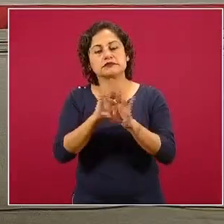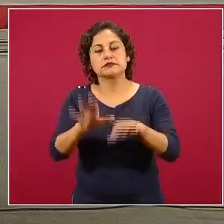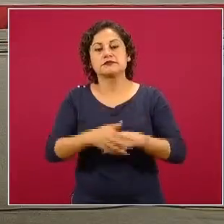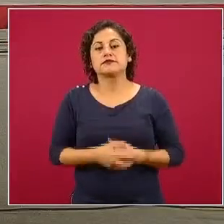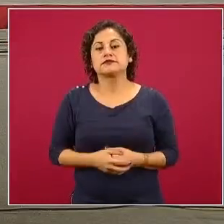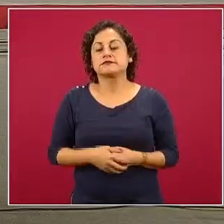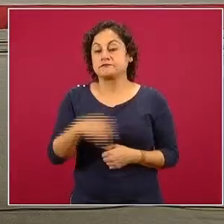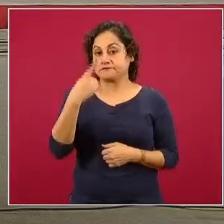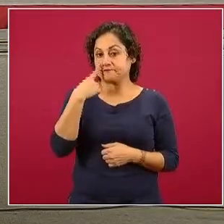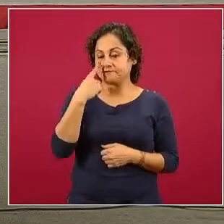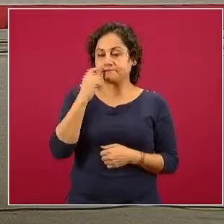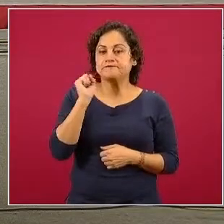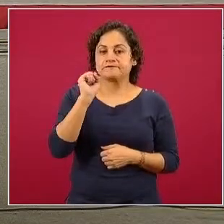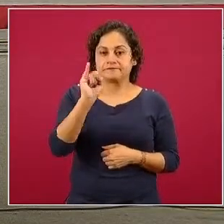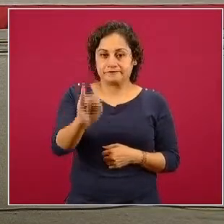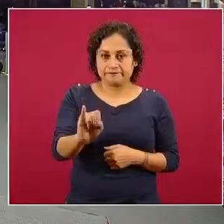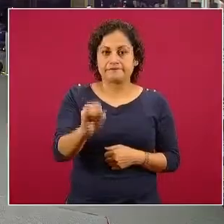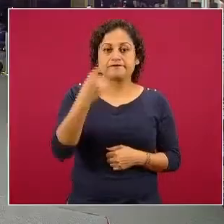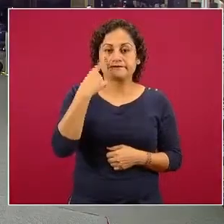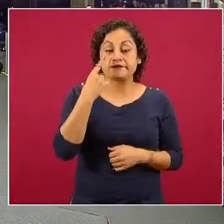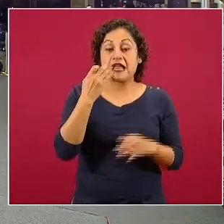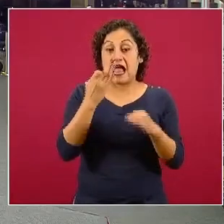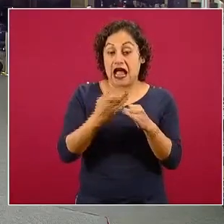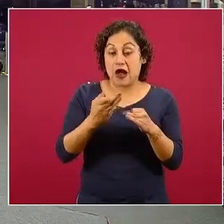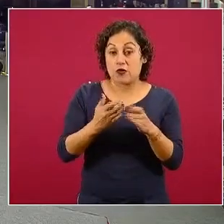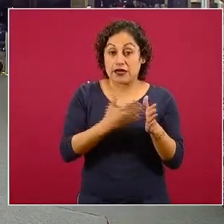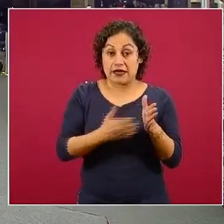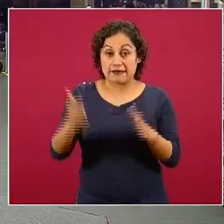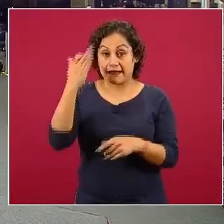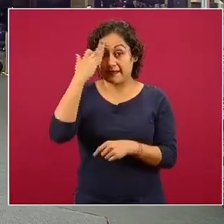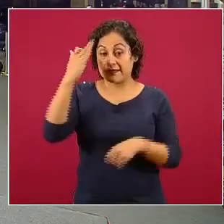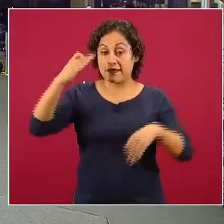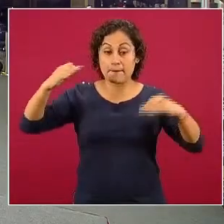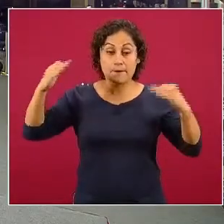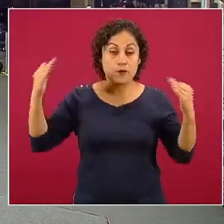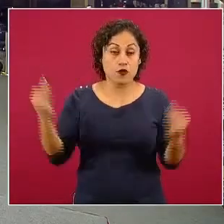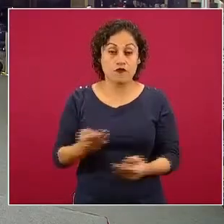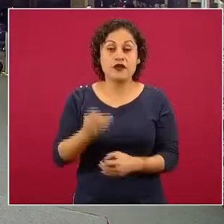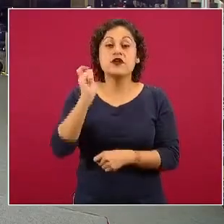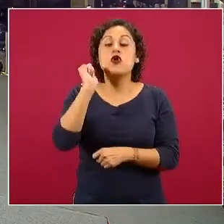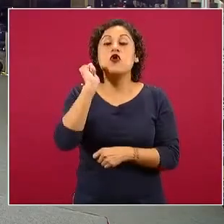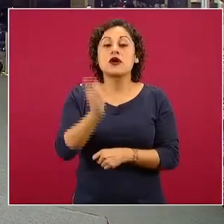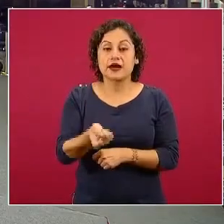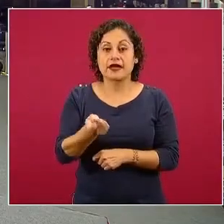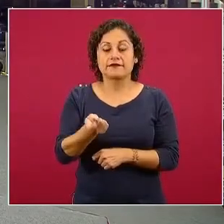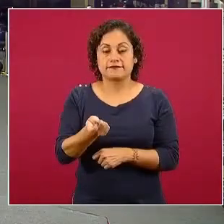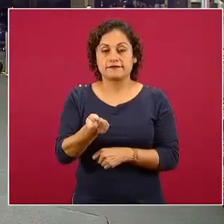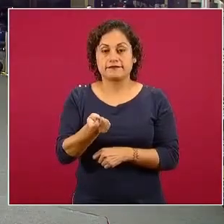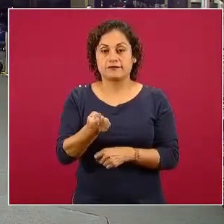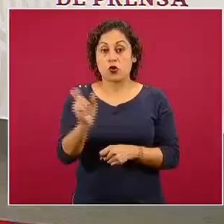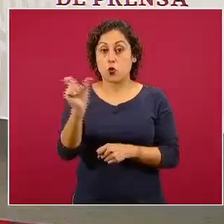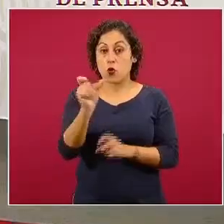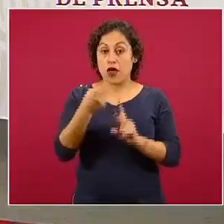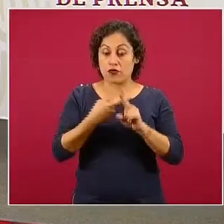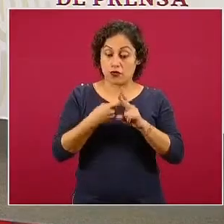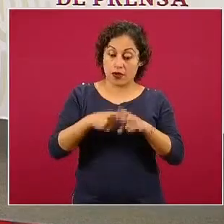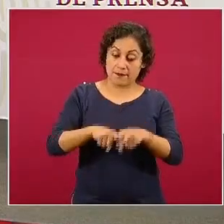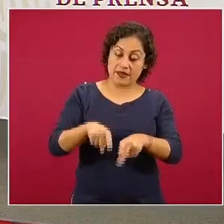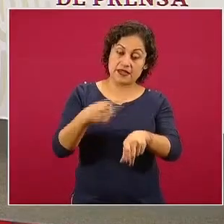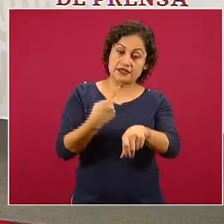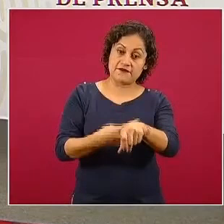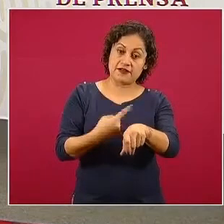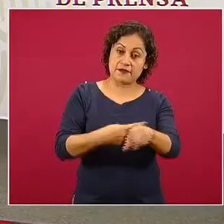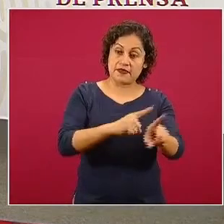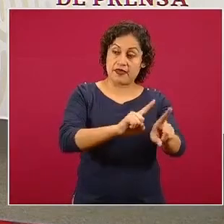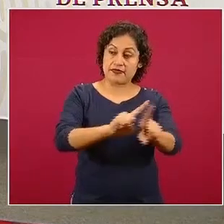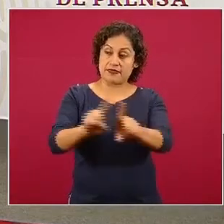Precisamente uno de los grandes retos en las temporadas invernales es que los signos y síntomas de inicio de la mayoría de las